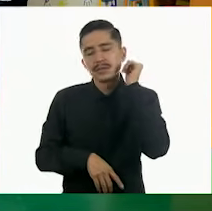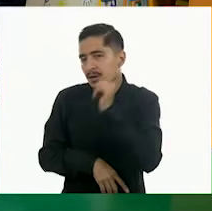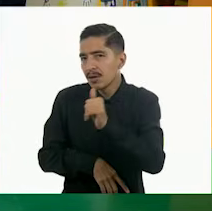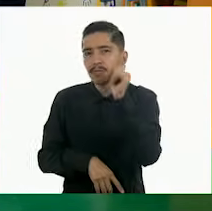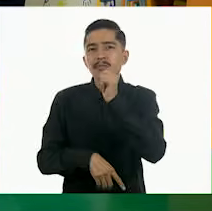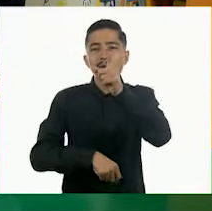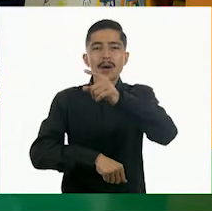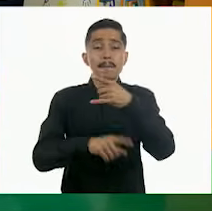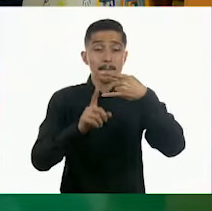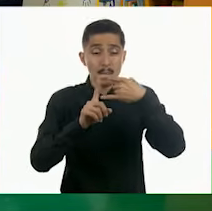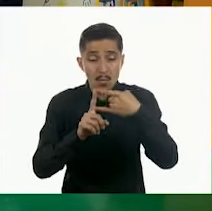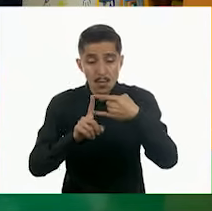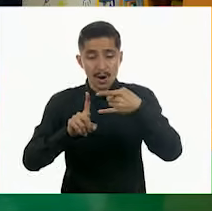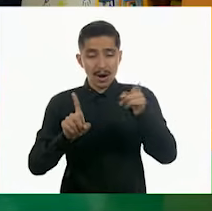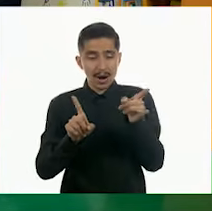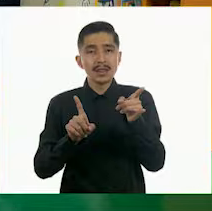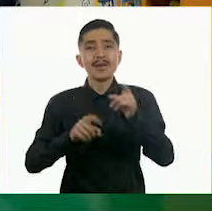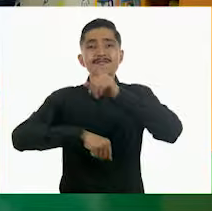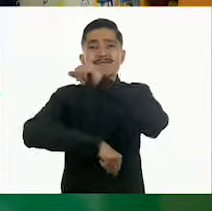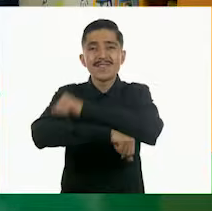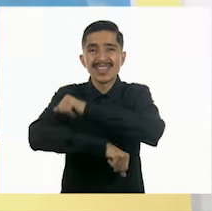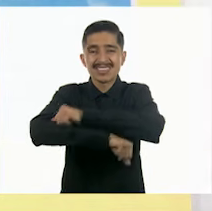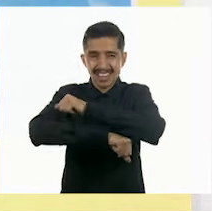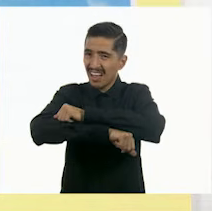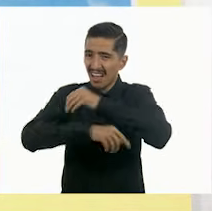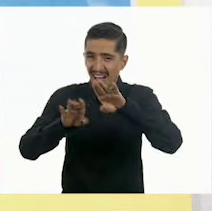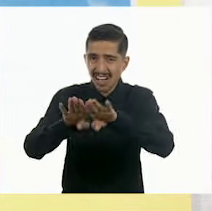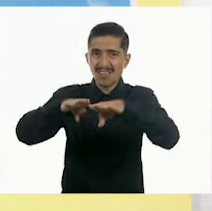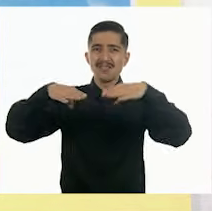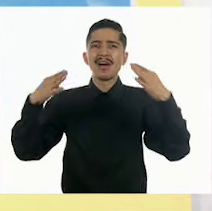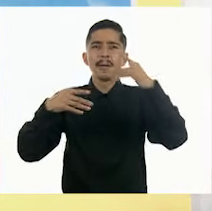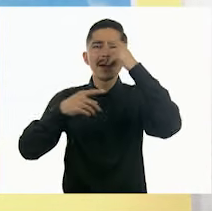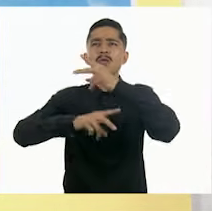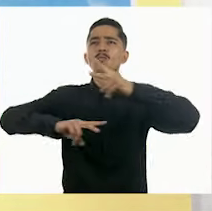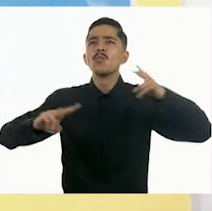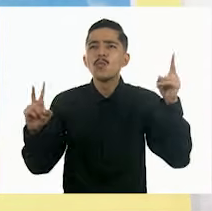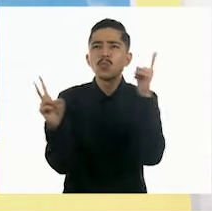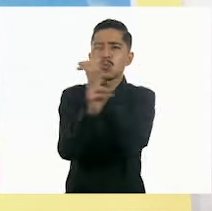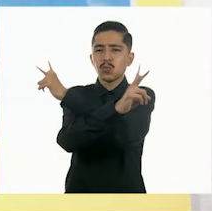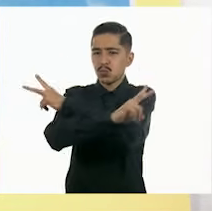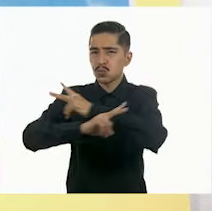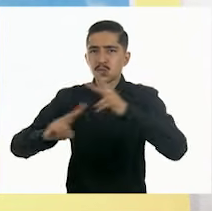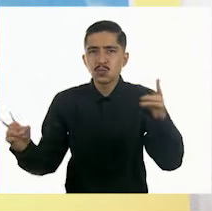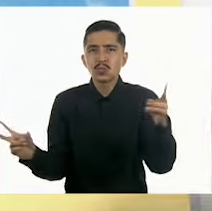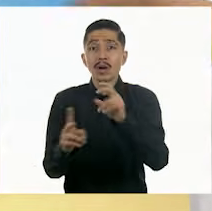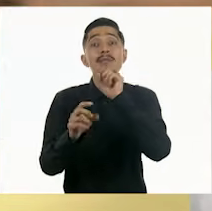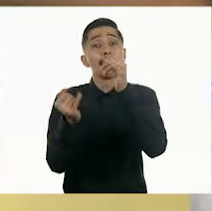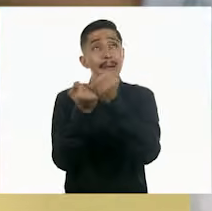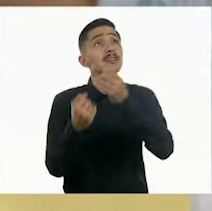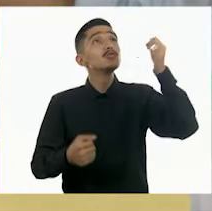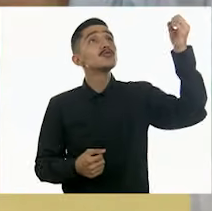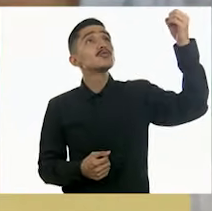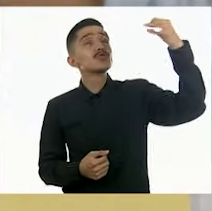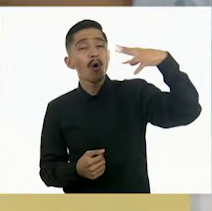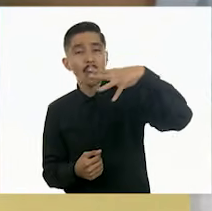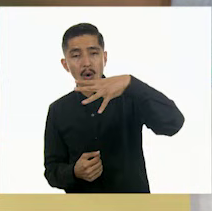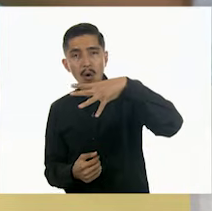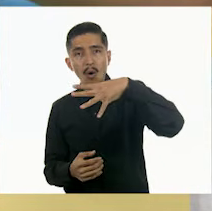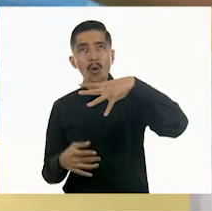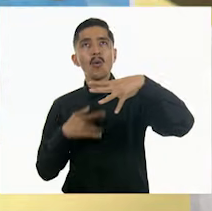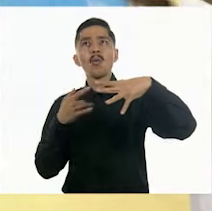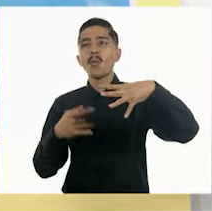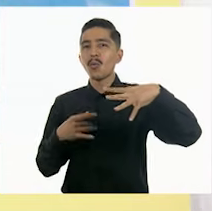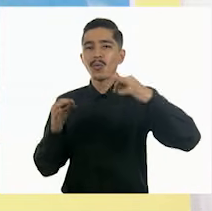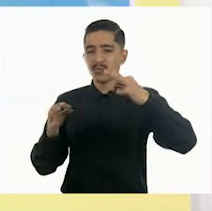Eso es muy Abre puertas y ventanas. Abre ventanas para que entre el aire y entre los rayos del sol. Exacto. Evita la